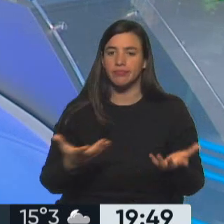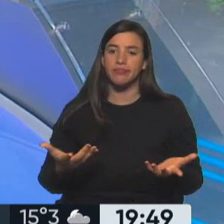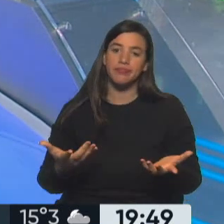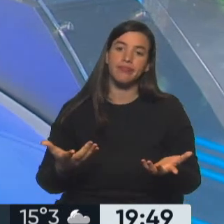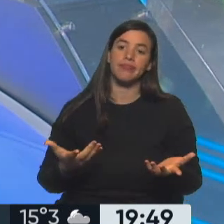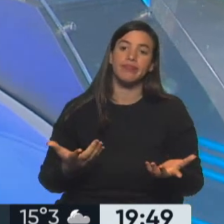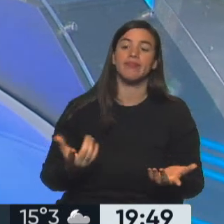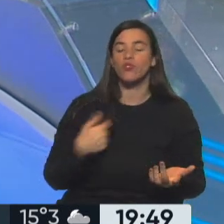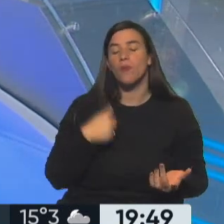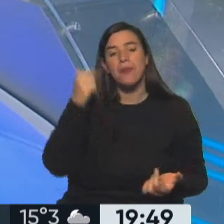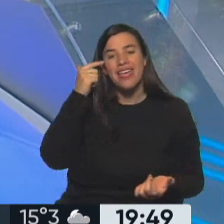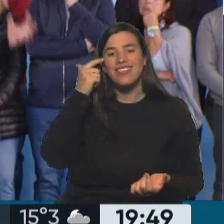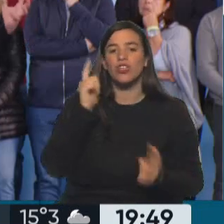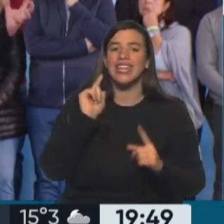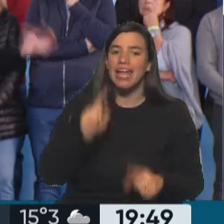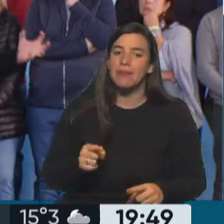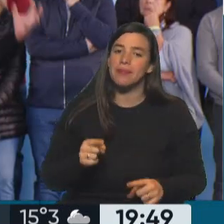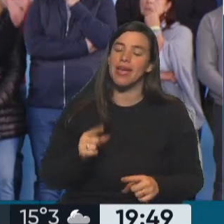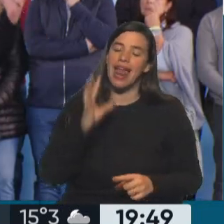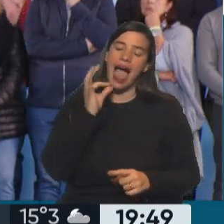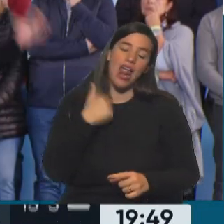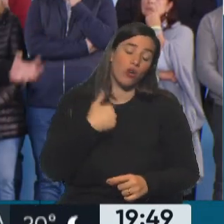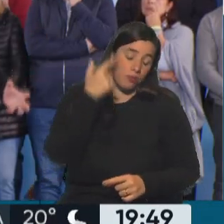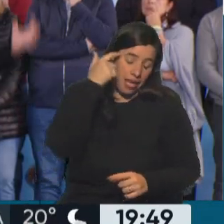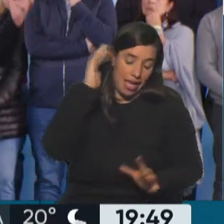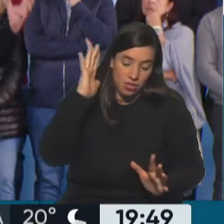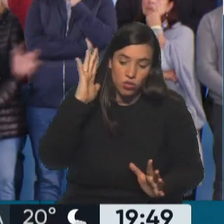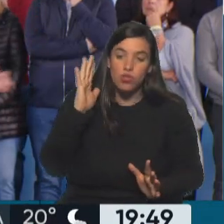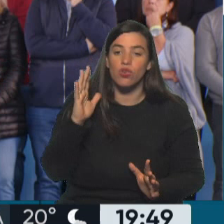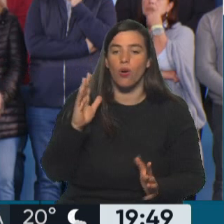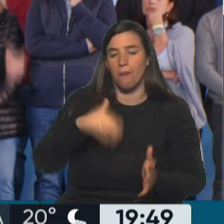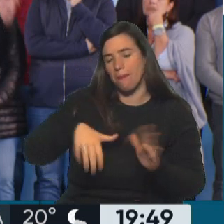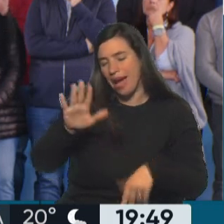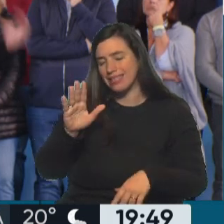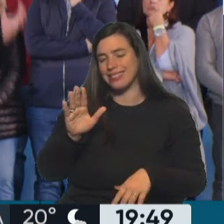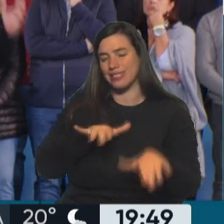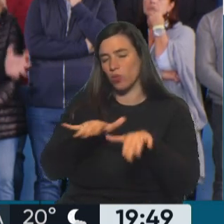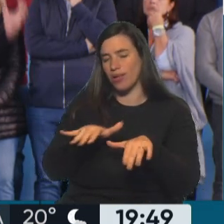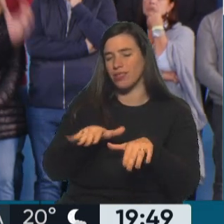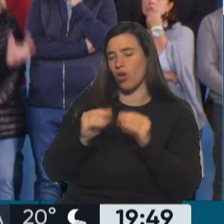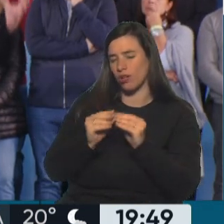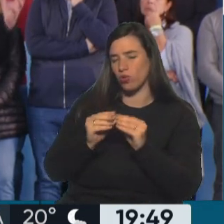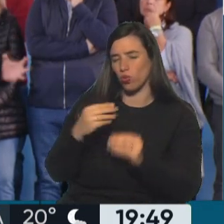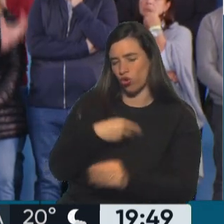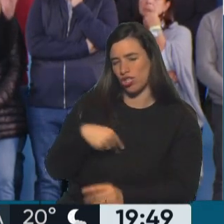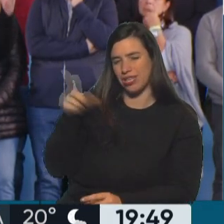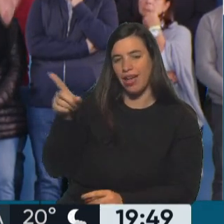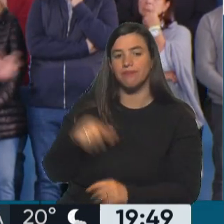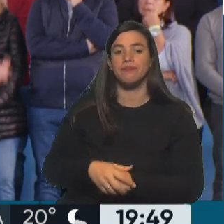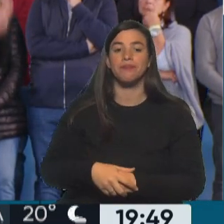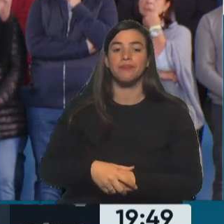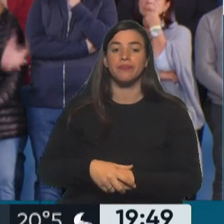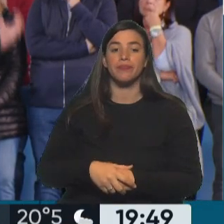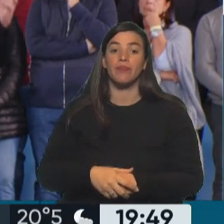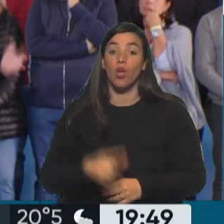que hay también algo que se me viene a la mente, sobre todo con lo de China. No dejemos de darle importancia a que el último encuentro